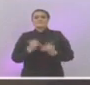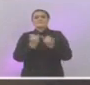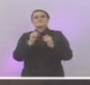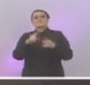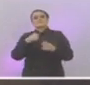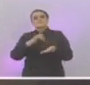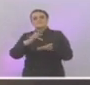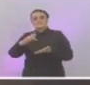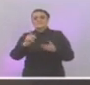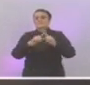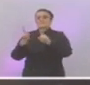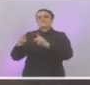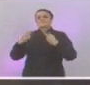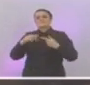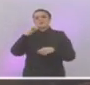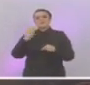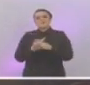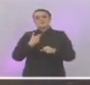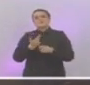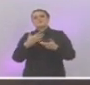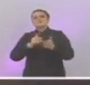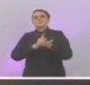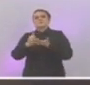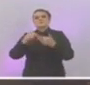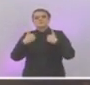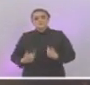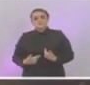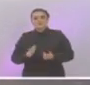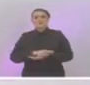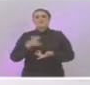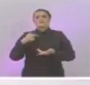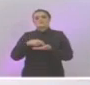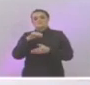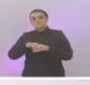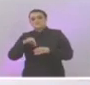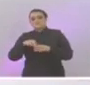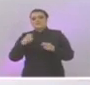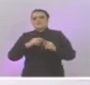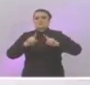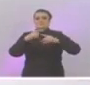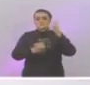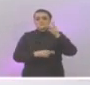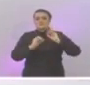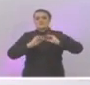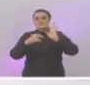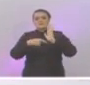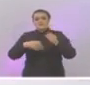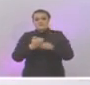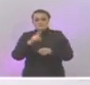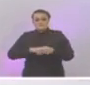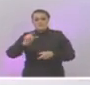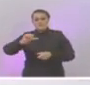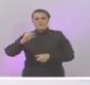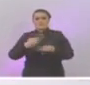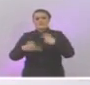Agradezco a los titulares de los órganos autónomos constitucionales de derechos humanos, electorales y de transparencia de nuestro Estado que nos